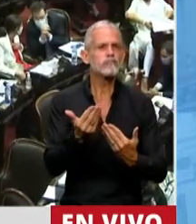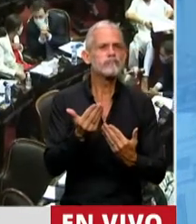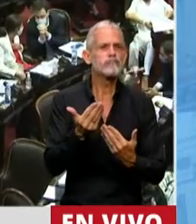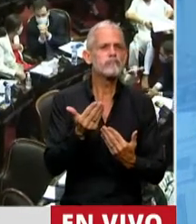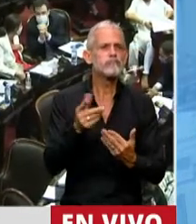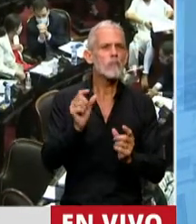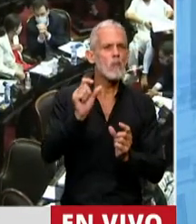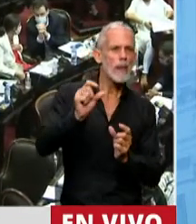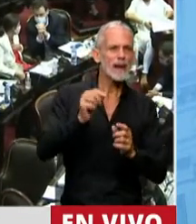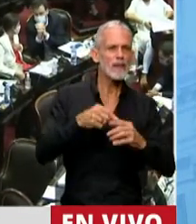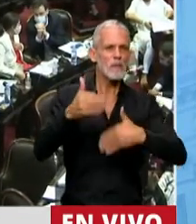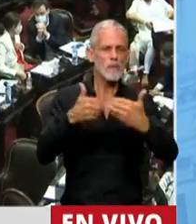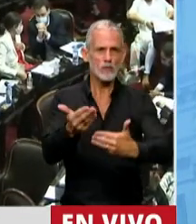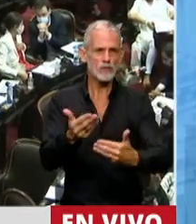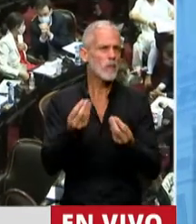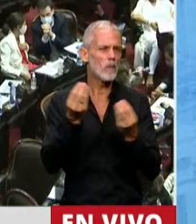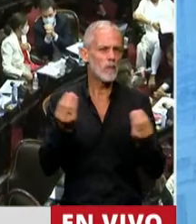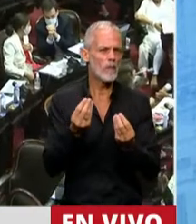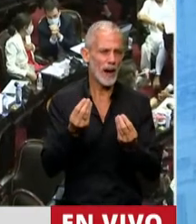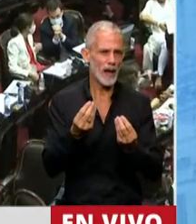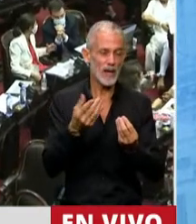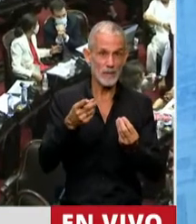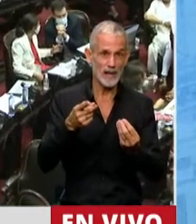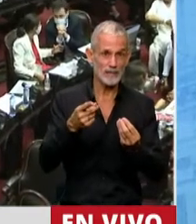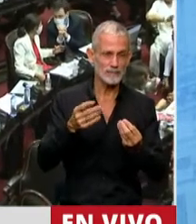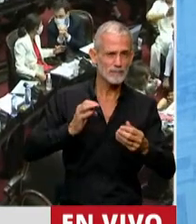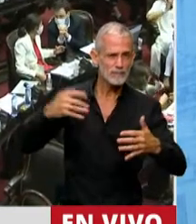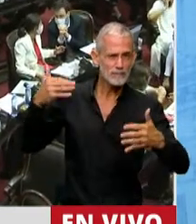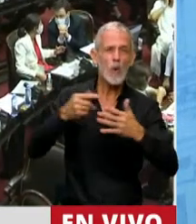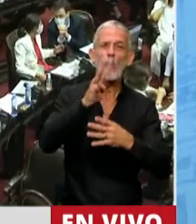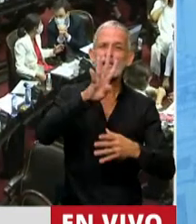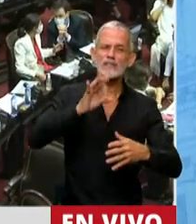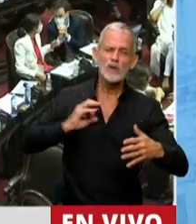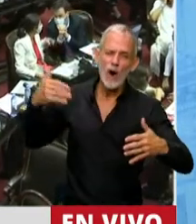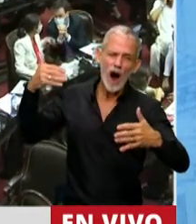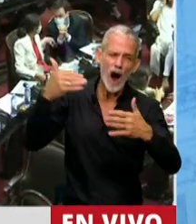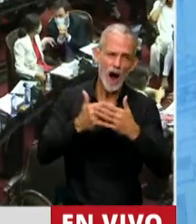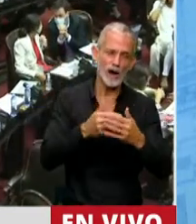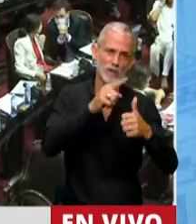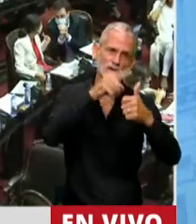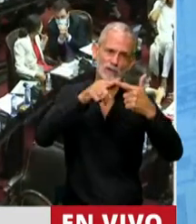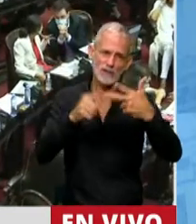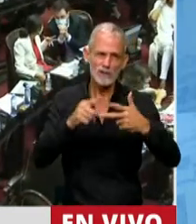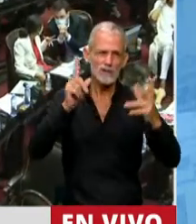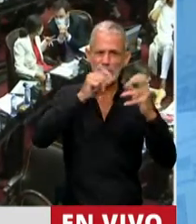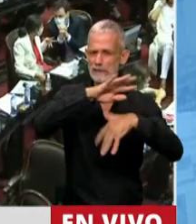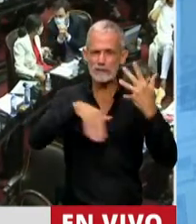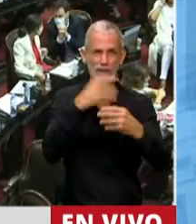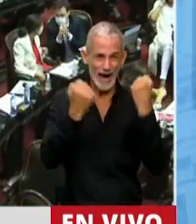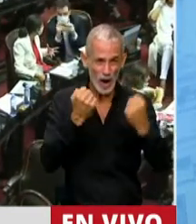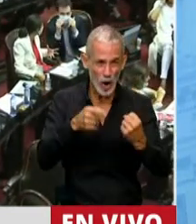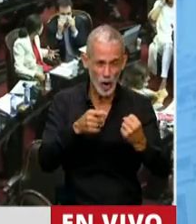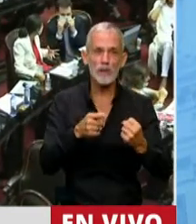ese proceso para realmente que después de estos 45 años donde hemos vivido estas grandes crisis económicas,